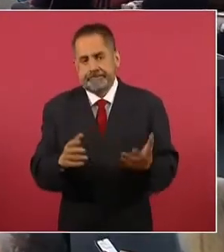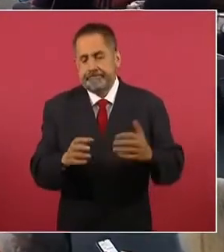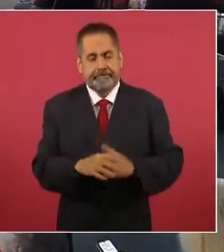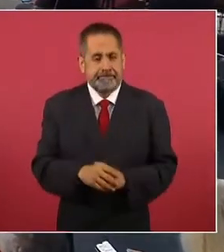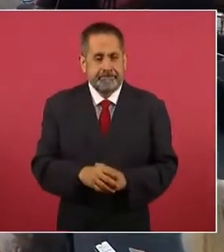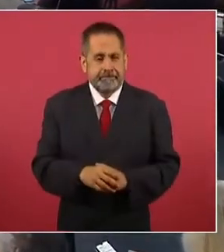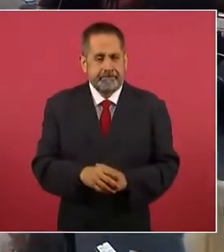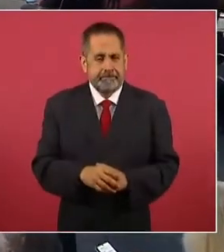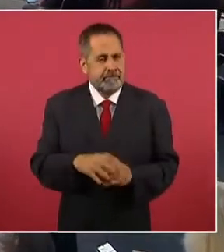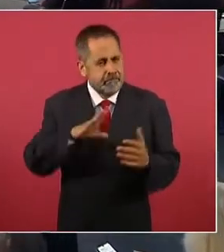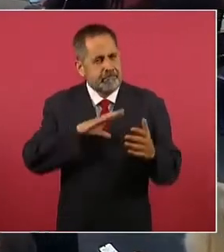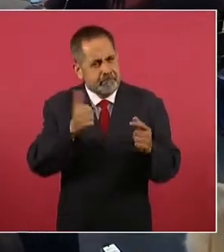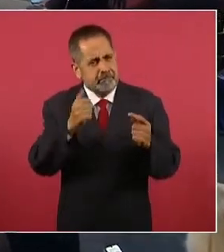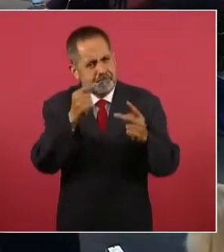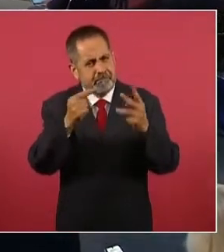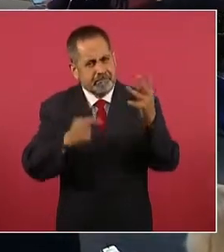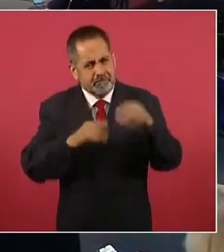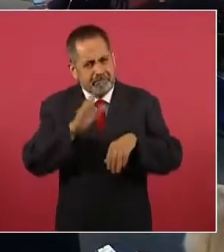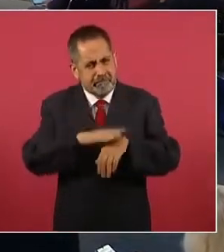Pero pon más porque hay otros.